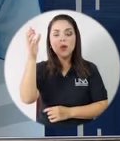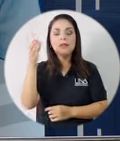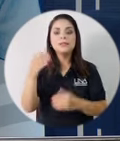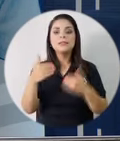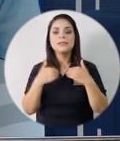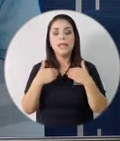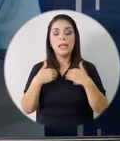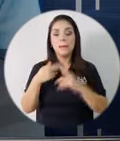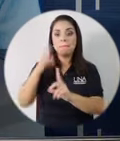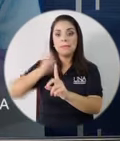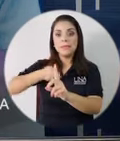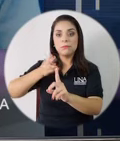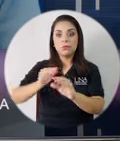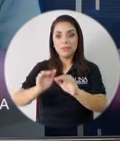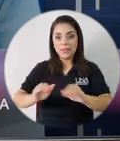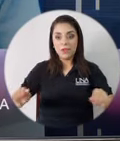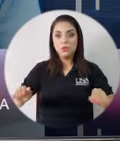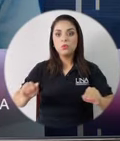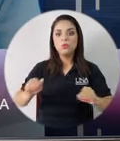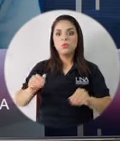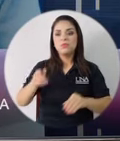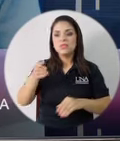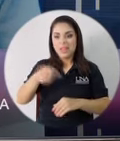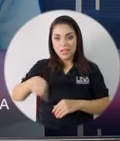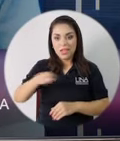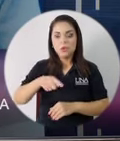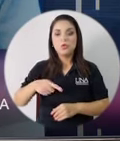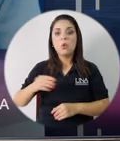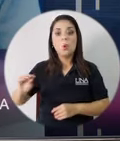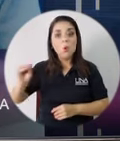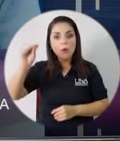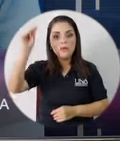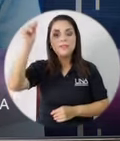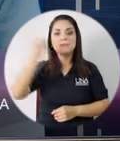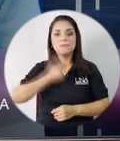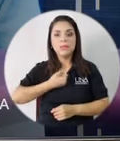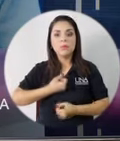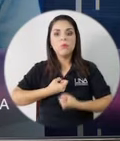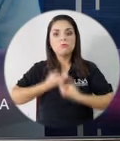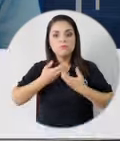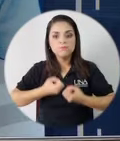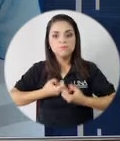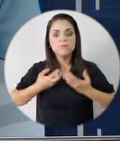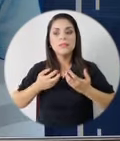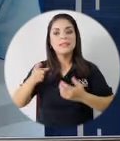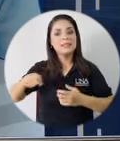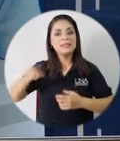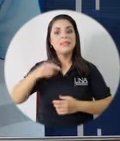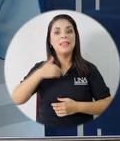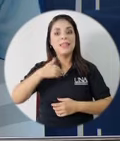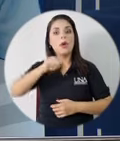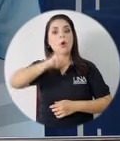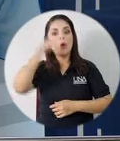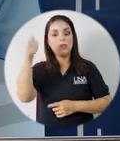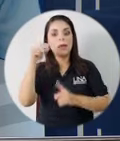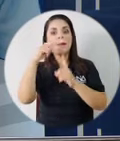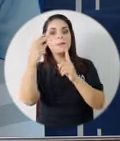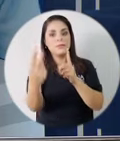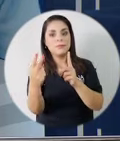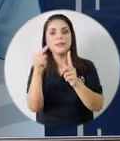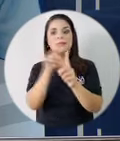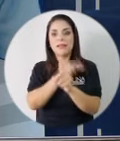otras culturas, que generan los mismos niños y niñas, que generan precisamente la adolescencia nueva, que tiene